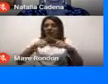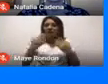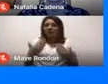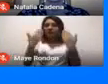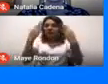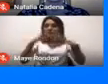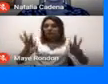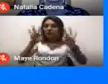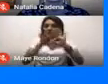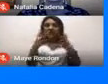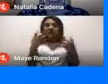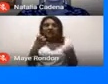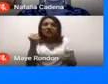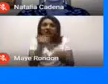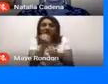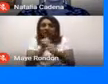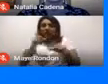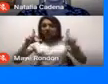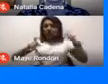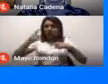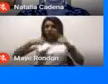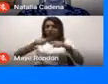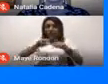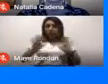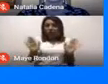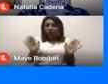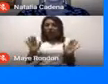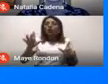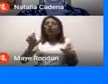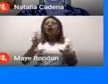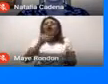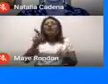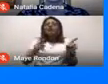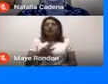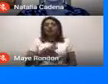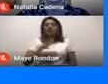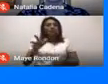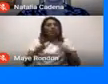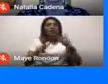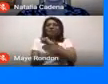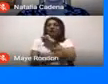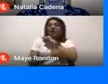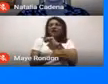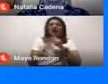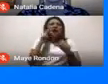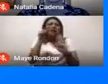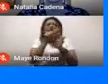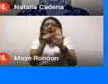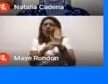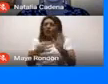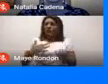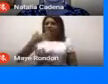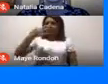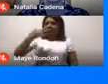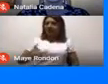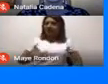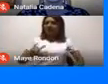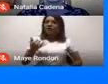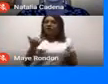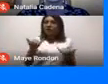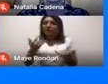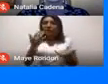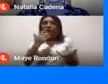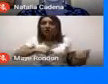importante para los que queremos trabajar en turismo, sino también para los viajeros, para que sepamos qué normas y qué ética debemos tener al momento de viajar